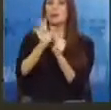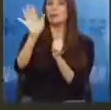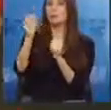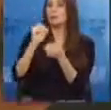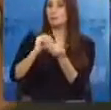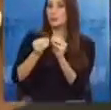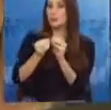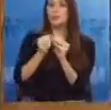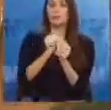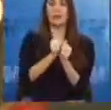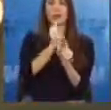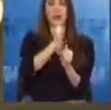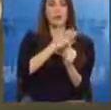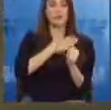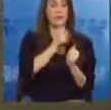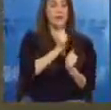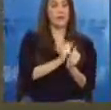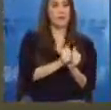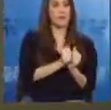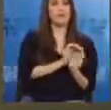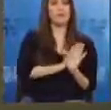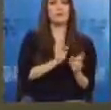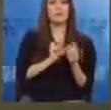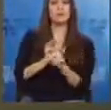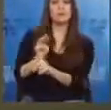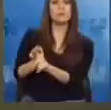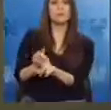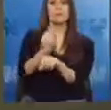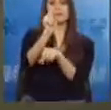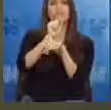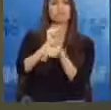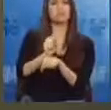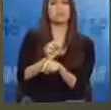nuestra contraseña y el valor a pagar. Nos tomó menos